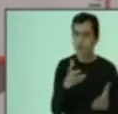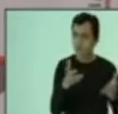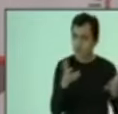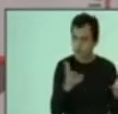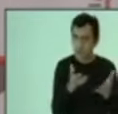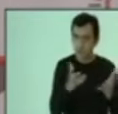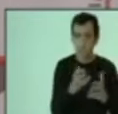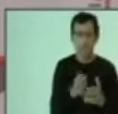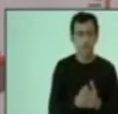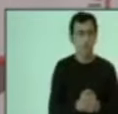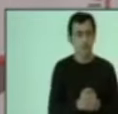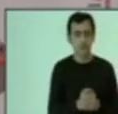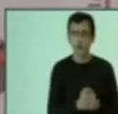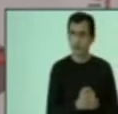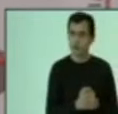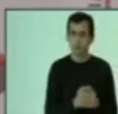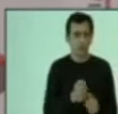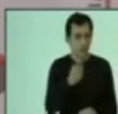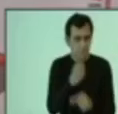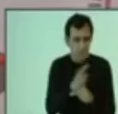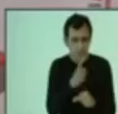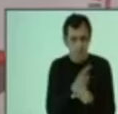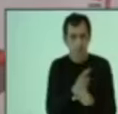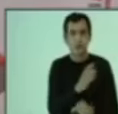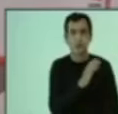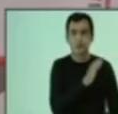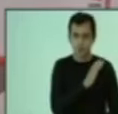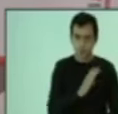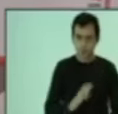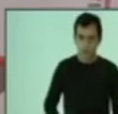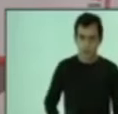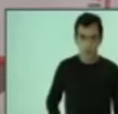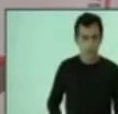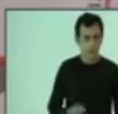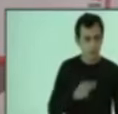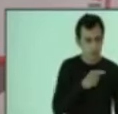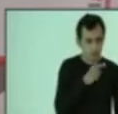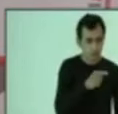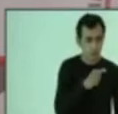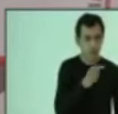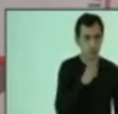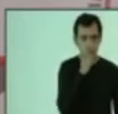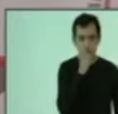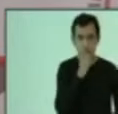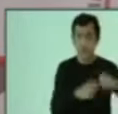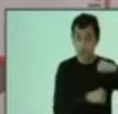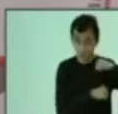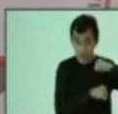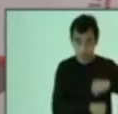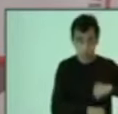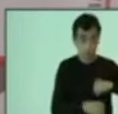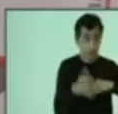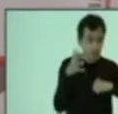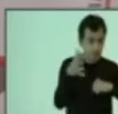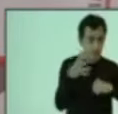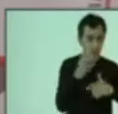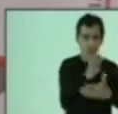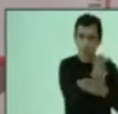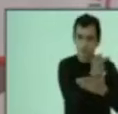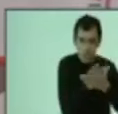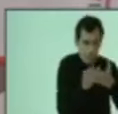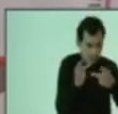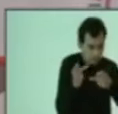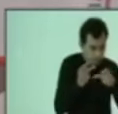para eso. Lo que tenemos primeramente como candidatos y como aspirantes a una administración es hacer un plan de desarrollo